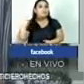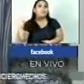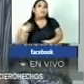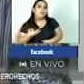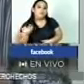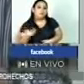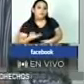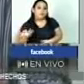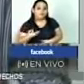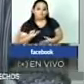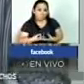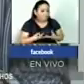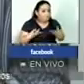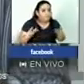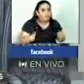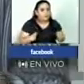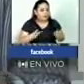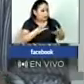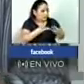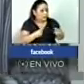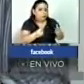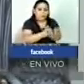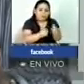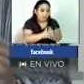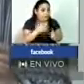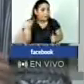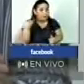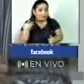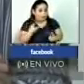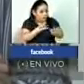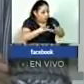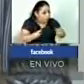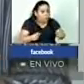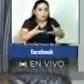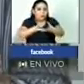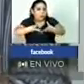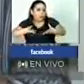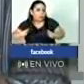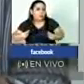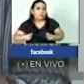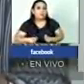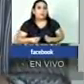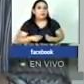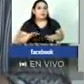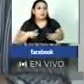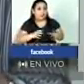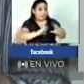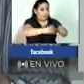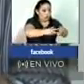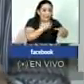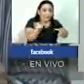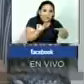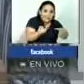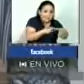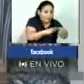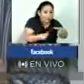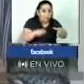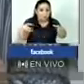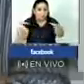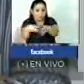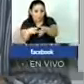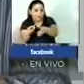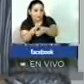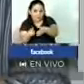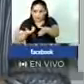necesitamos solventar una serie de licitaciones que cada subsector de los gremios que estamos